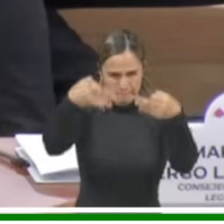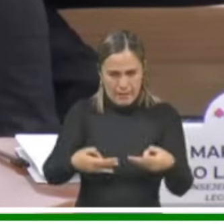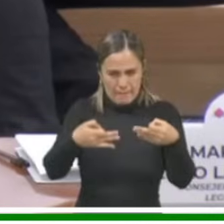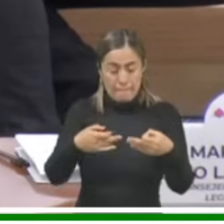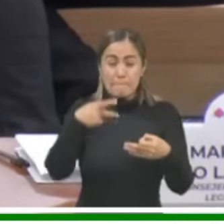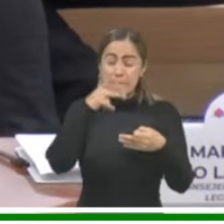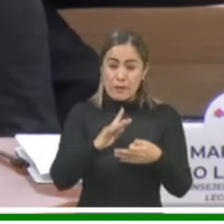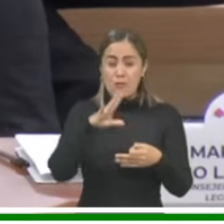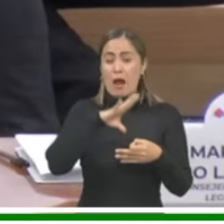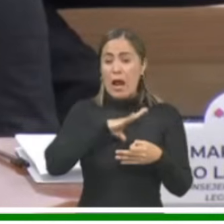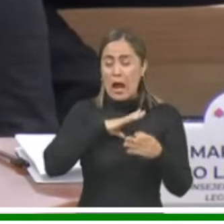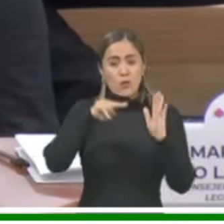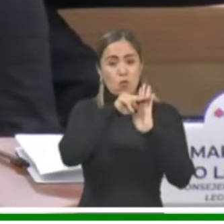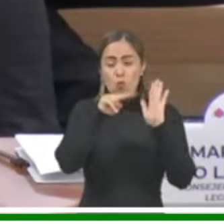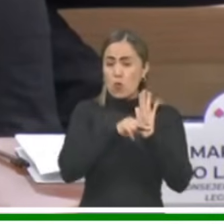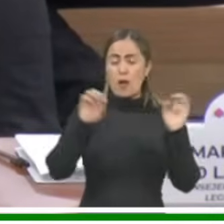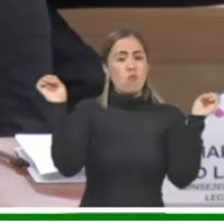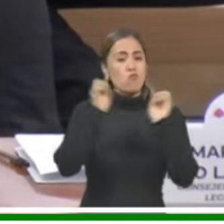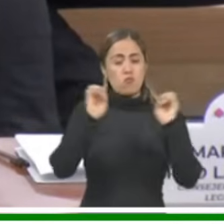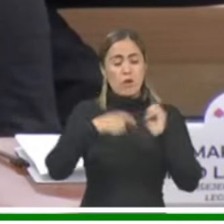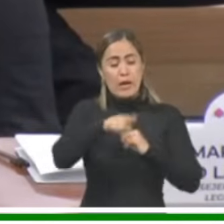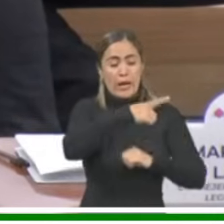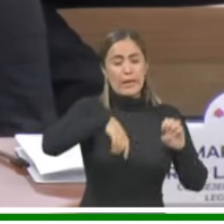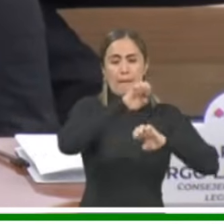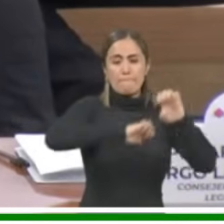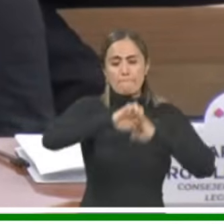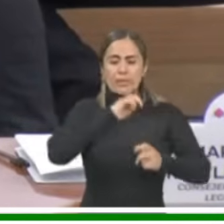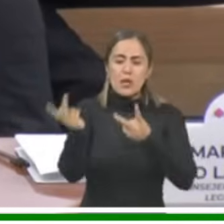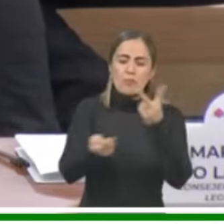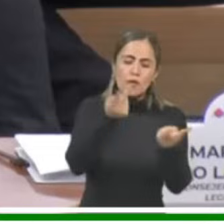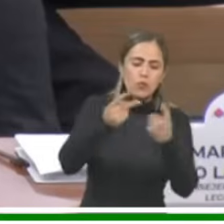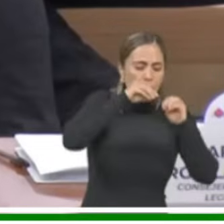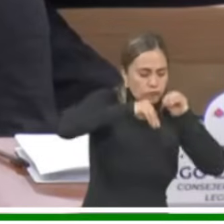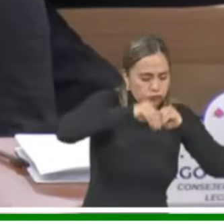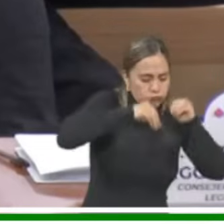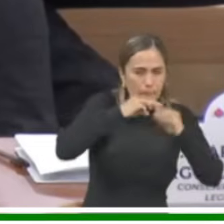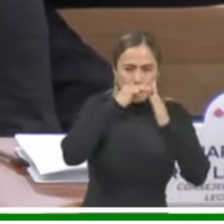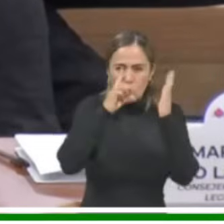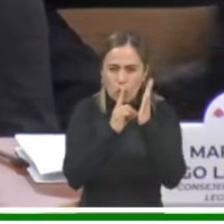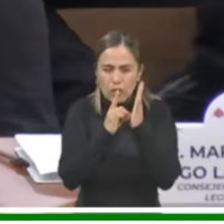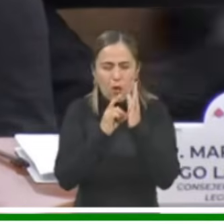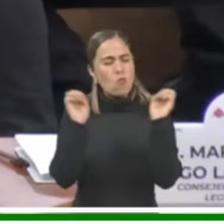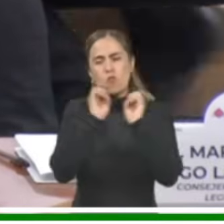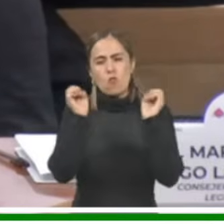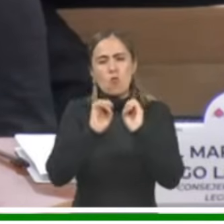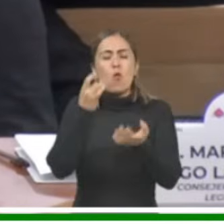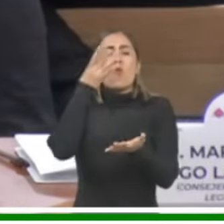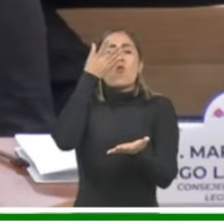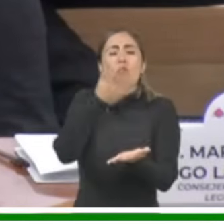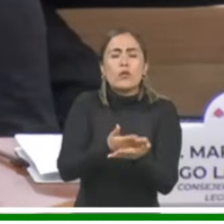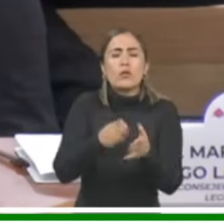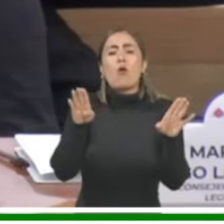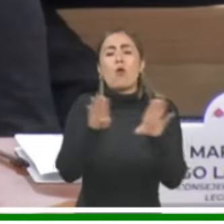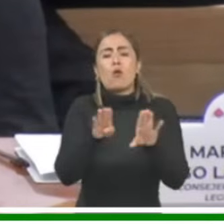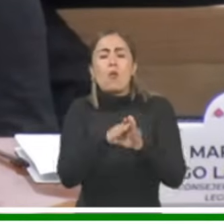que imponga a las encuestadoras una determinada metodología, sino únicamente la obligación de informar la manera en que éstas